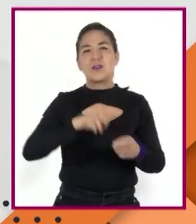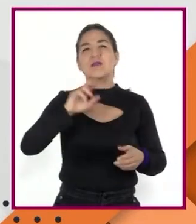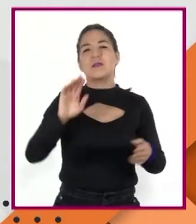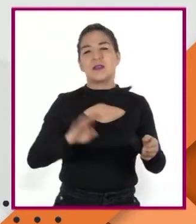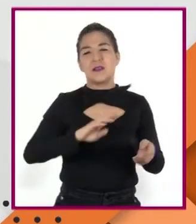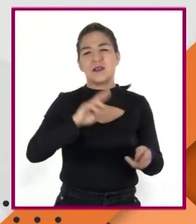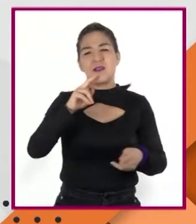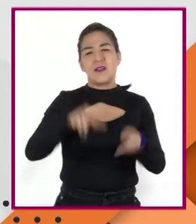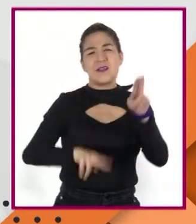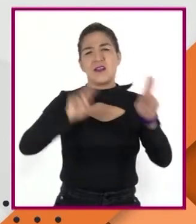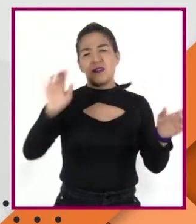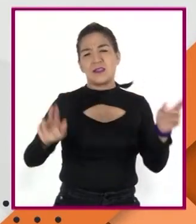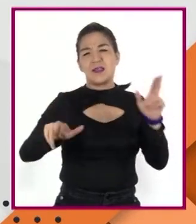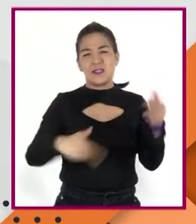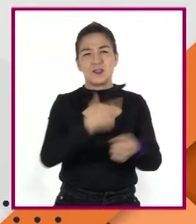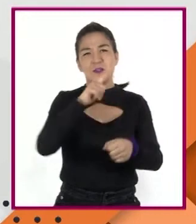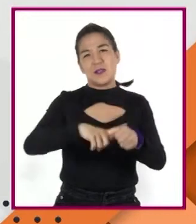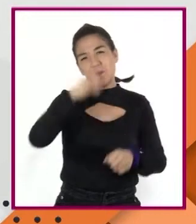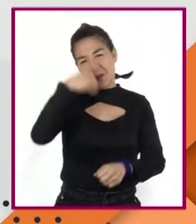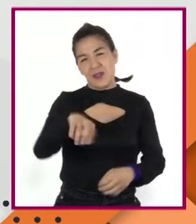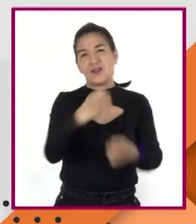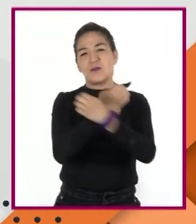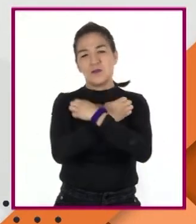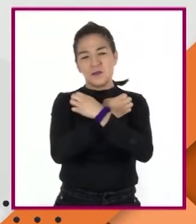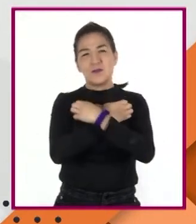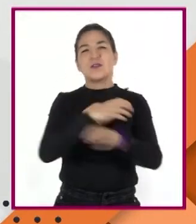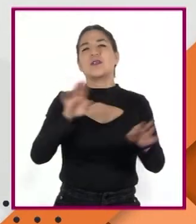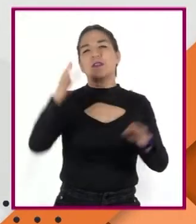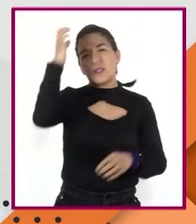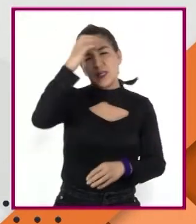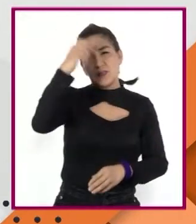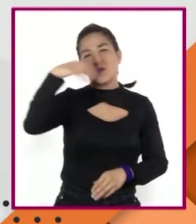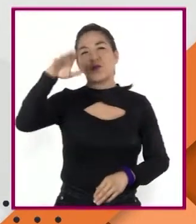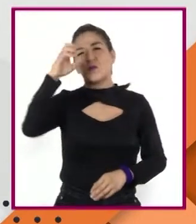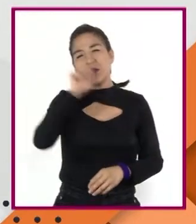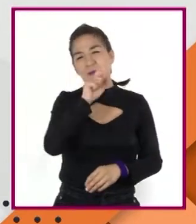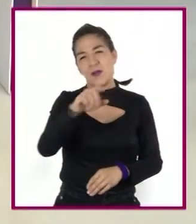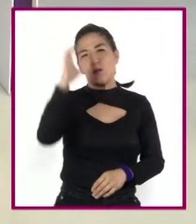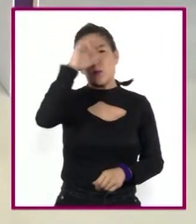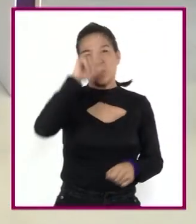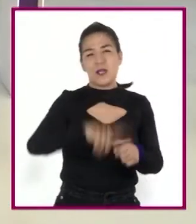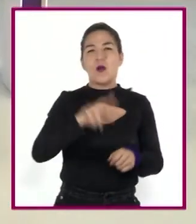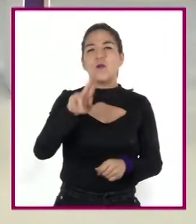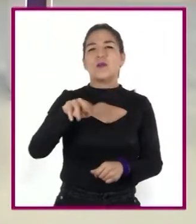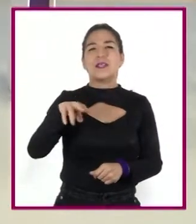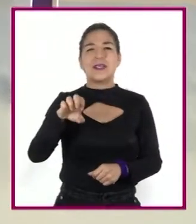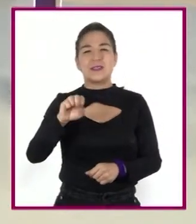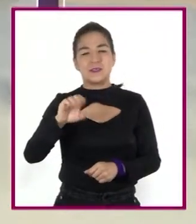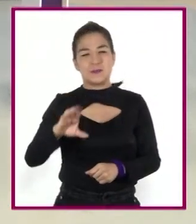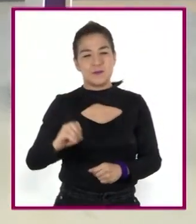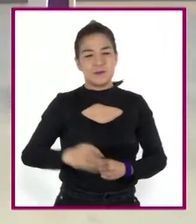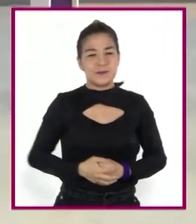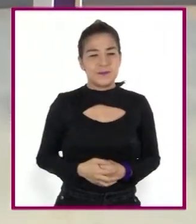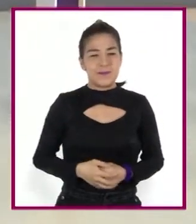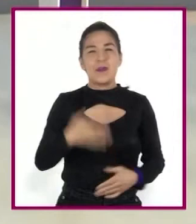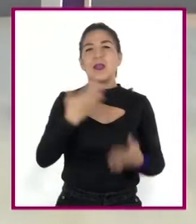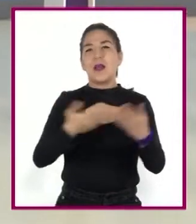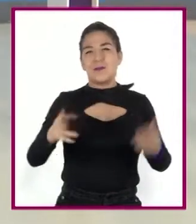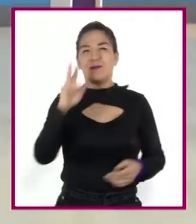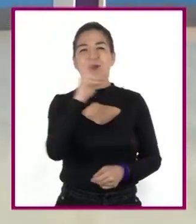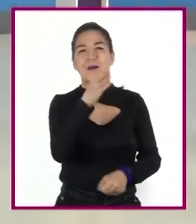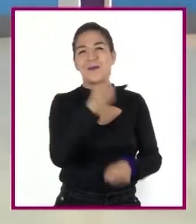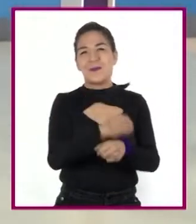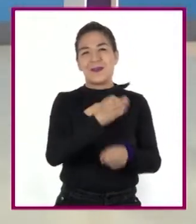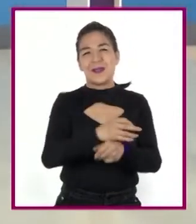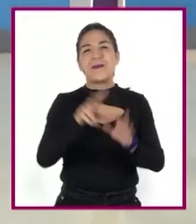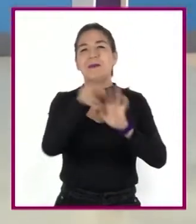Organización de las Naciones Unidas para la Educación, la Ciencia y la Cultura, UNESCO. Ahora, veamos y escuchemos el